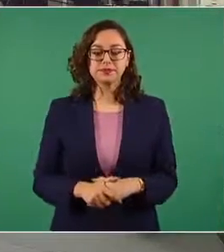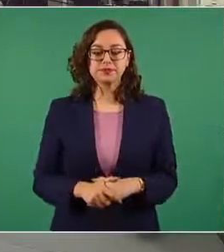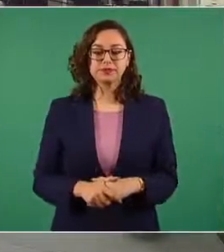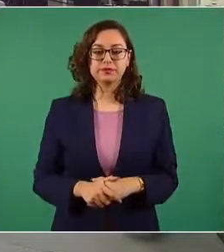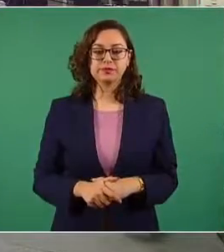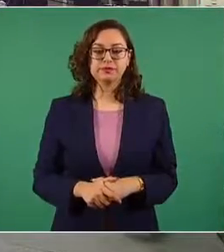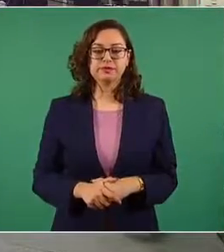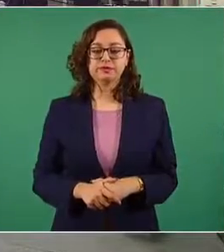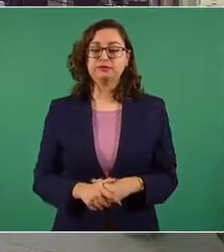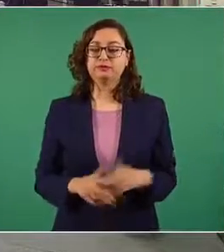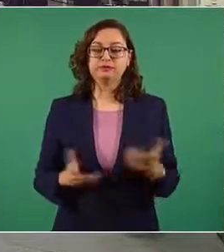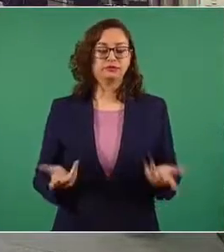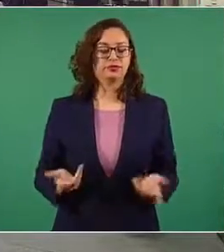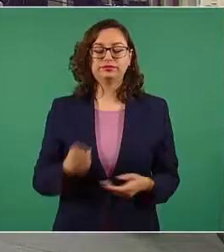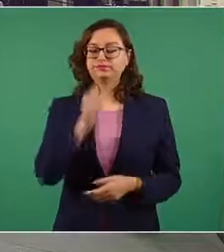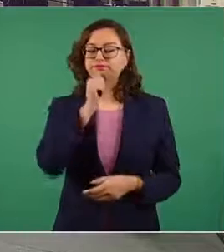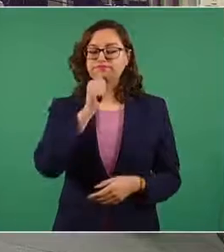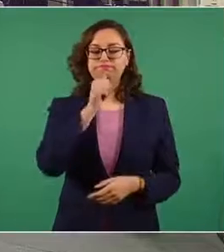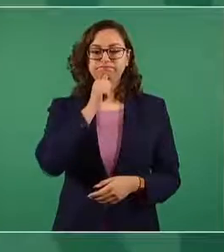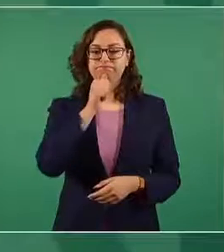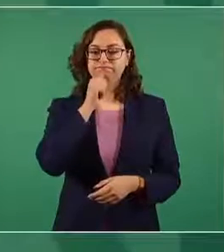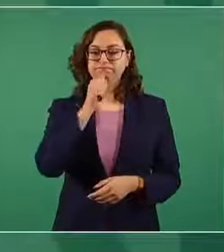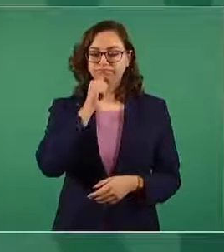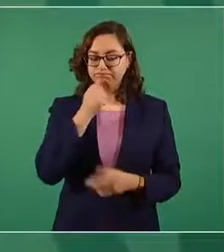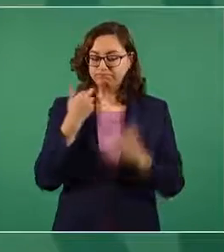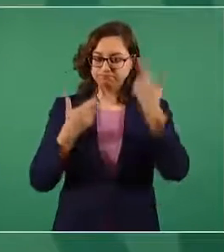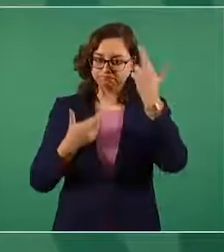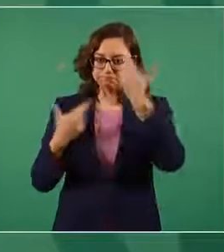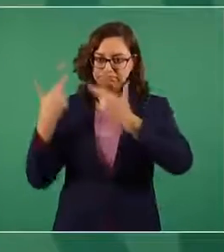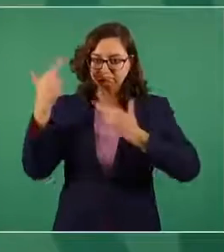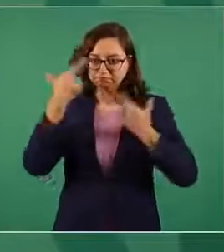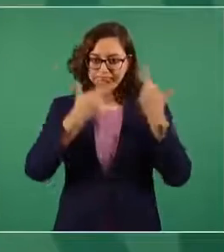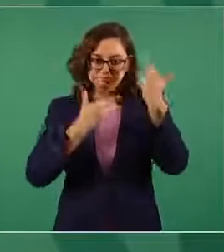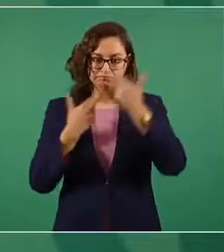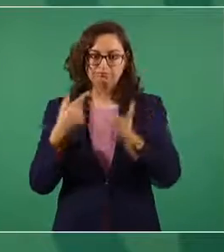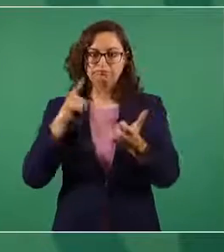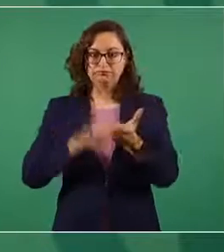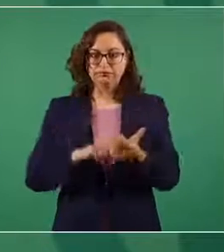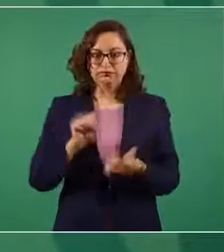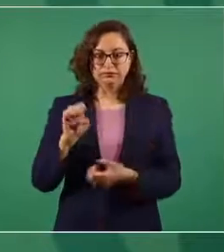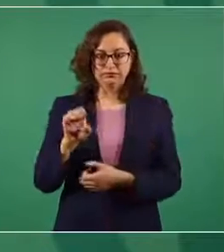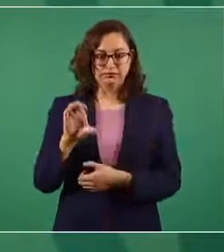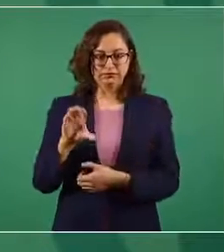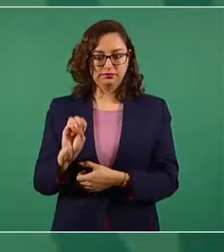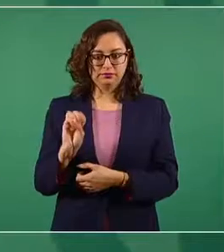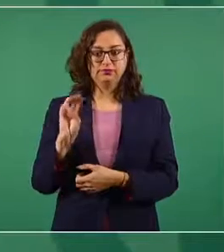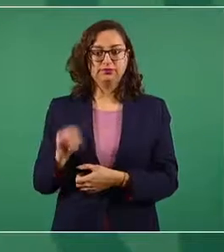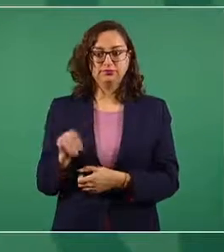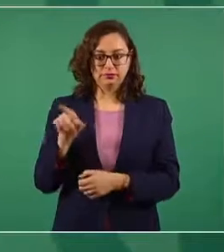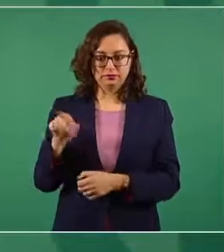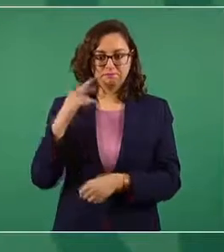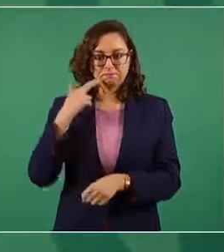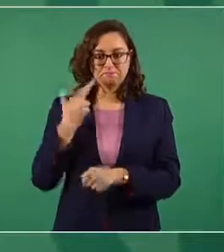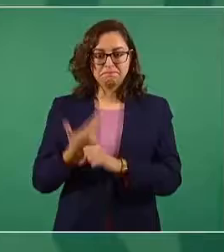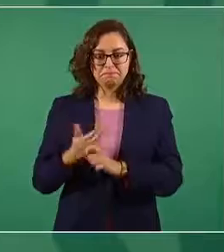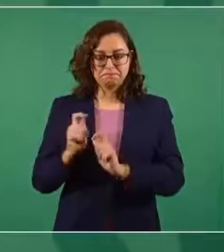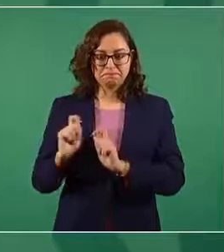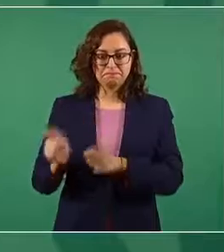Es que estamos viendo esto en la Secretaría de Economía, que es a la que